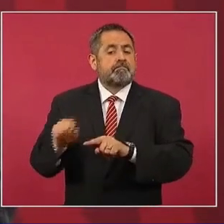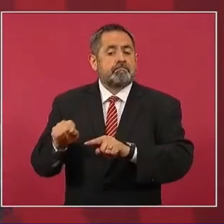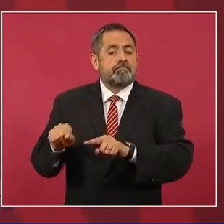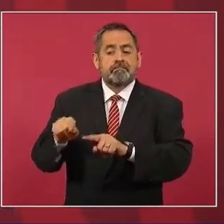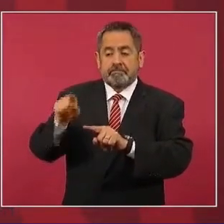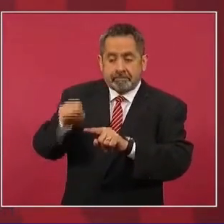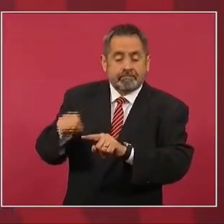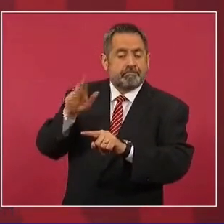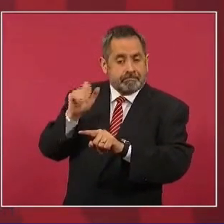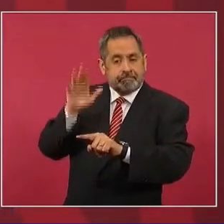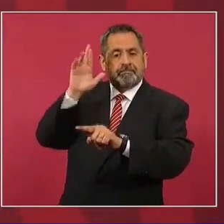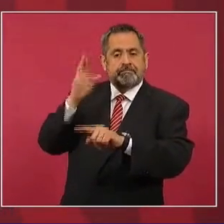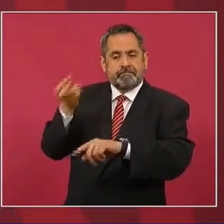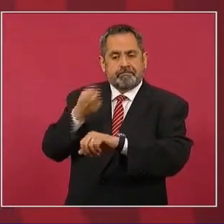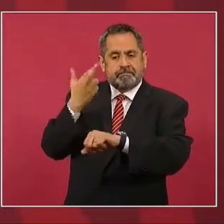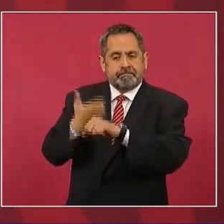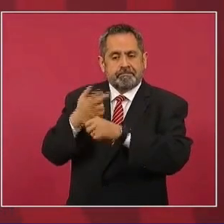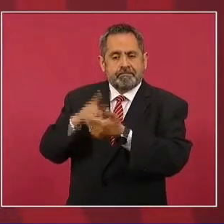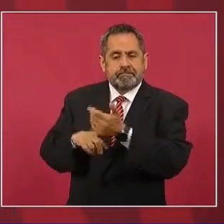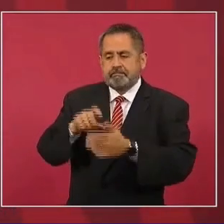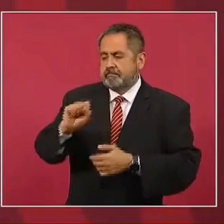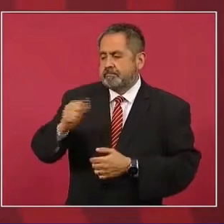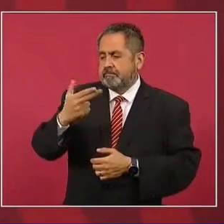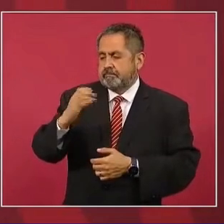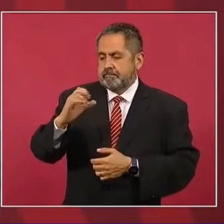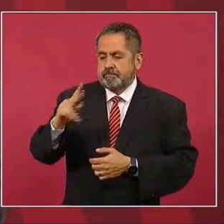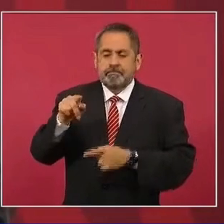él era el secretario de Hacienda.